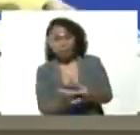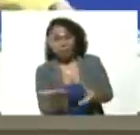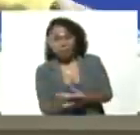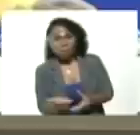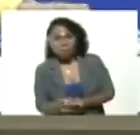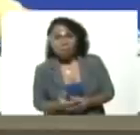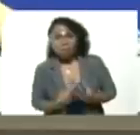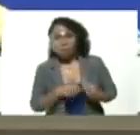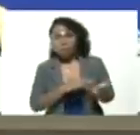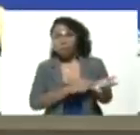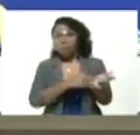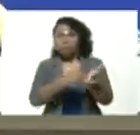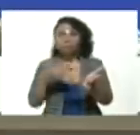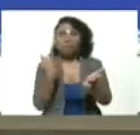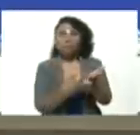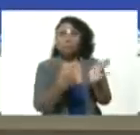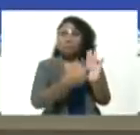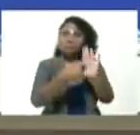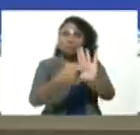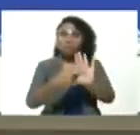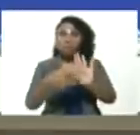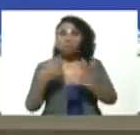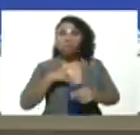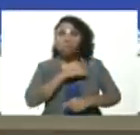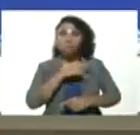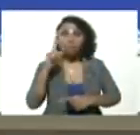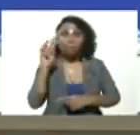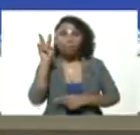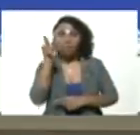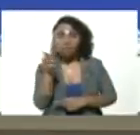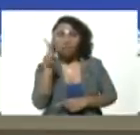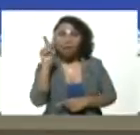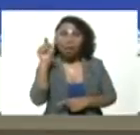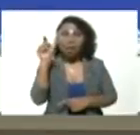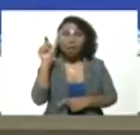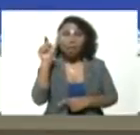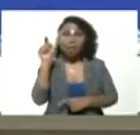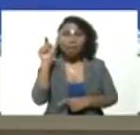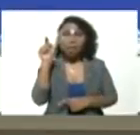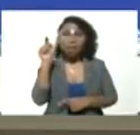estamos mostrando el daño, como lo hemos reflejado